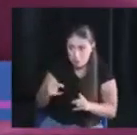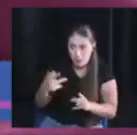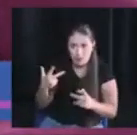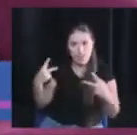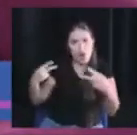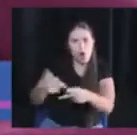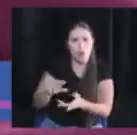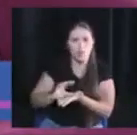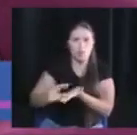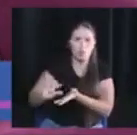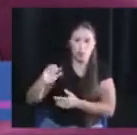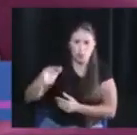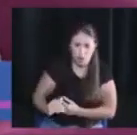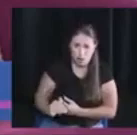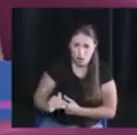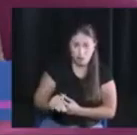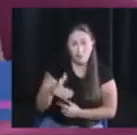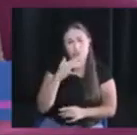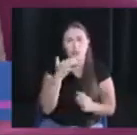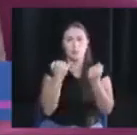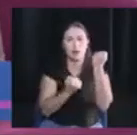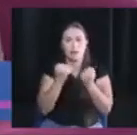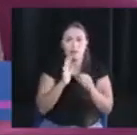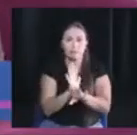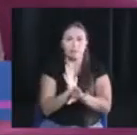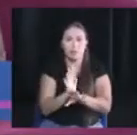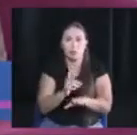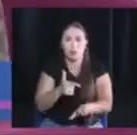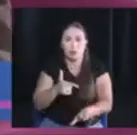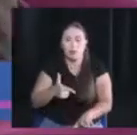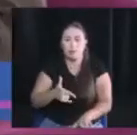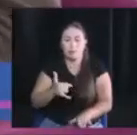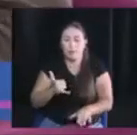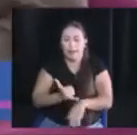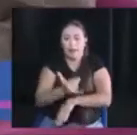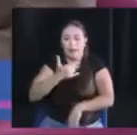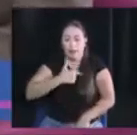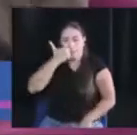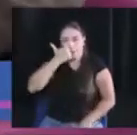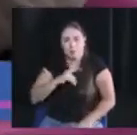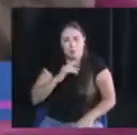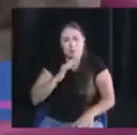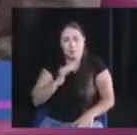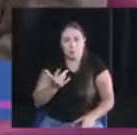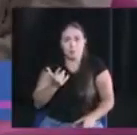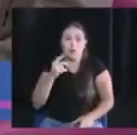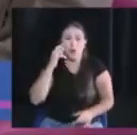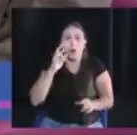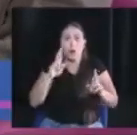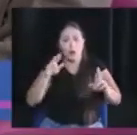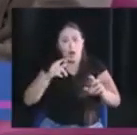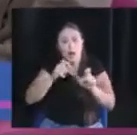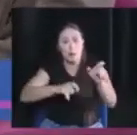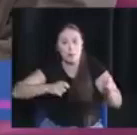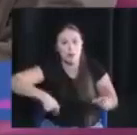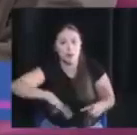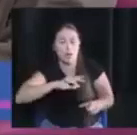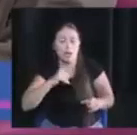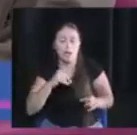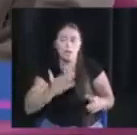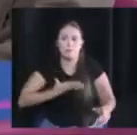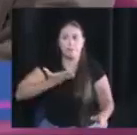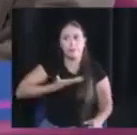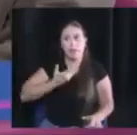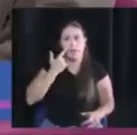recortar? Eso se llama ahorrar pegándose un tiro en el pie. Esperemos que la opinión ciudadana haga dar vuelta a